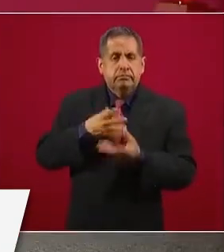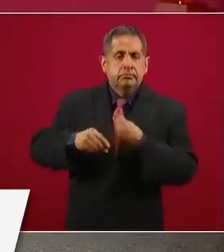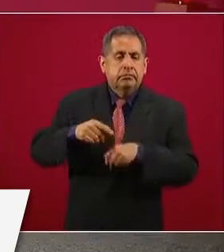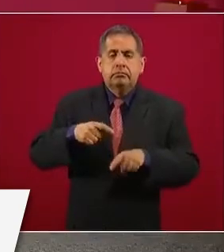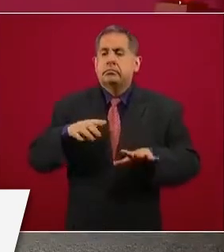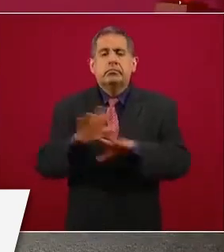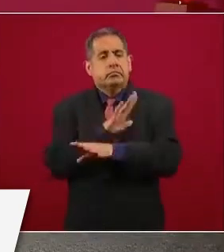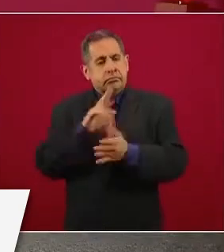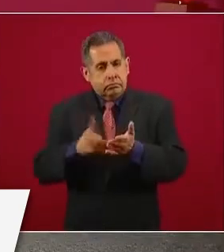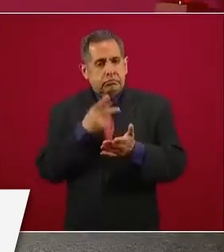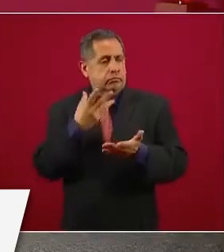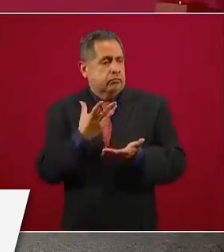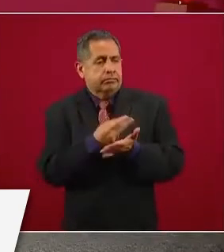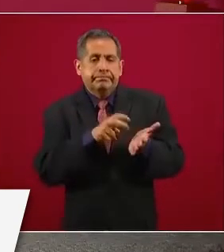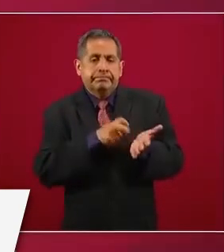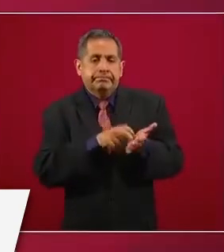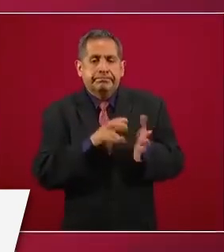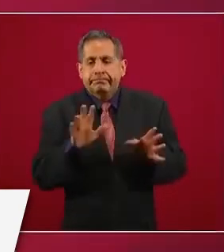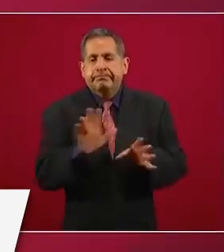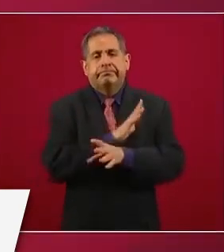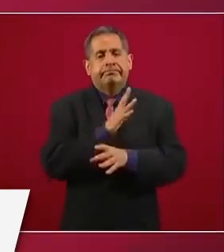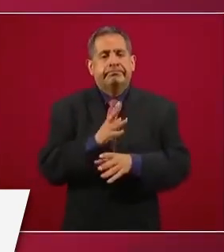fórmula.